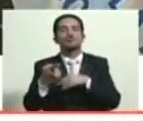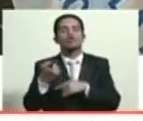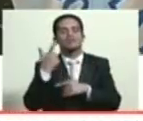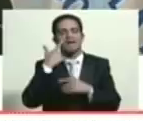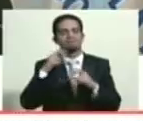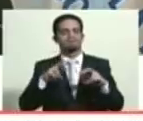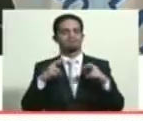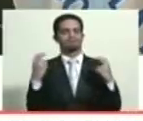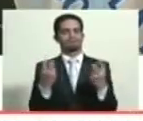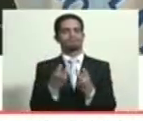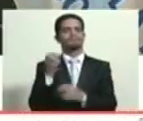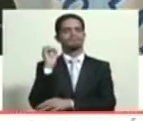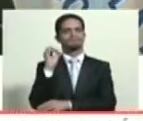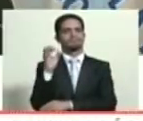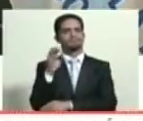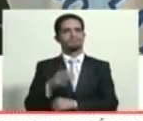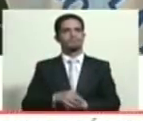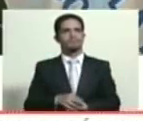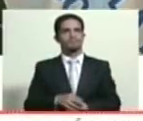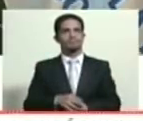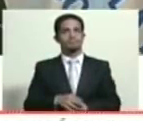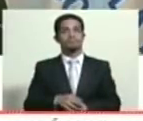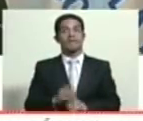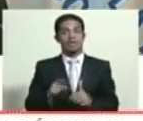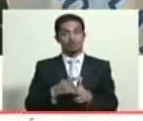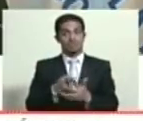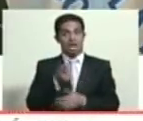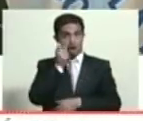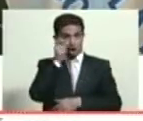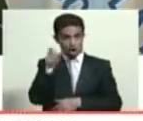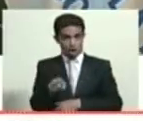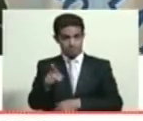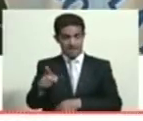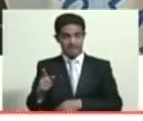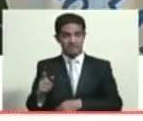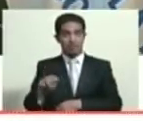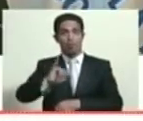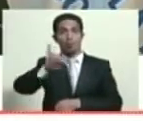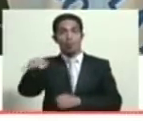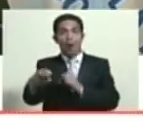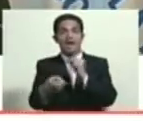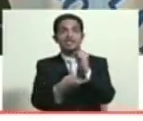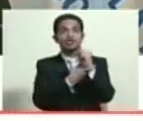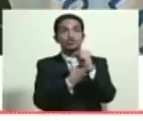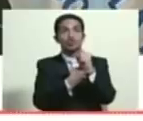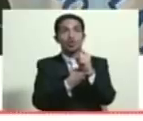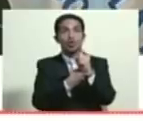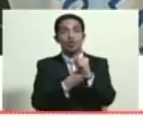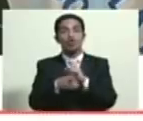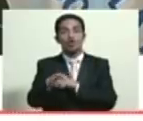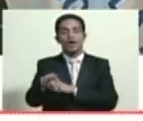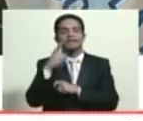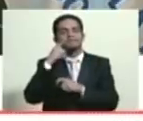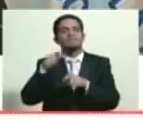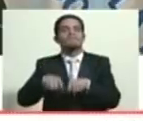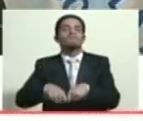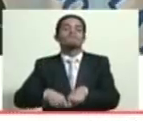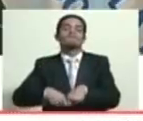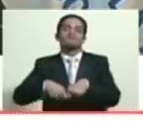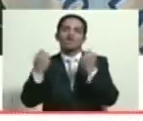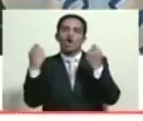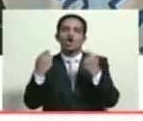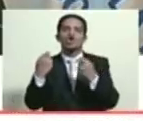parlamentaria, evidenciándose que el diputado Juan Gerardo Guaidó Márquez flagrantemente ha